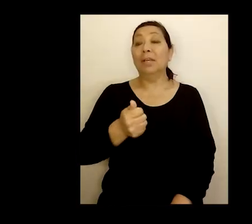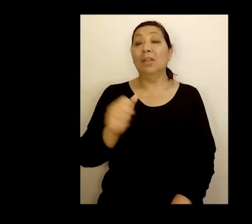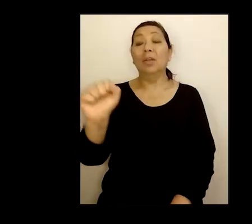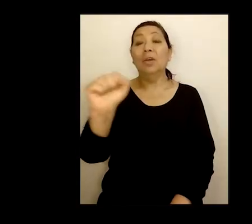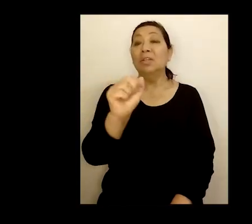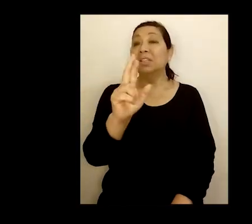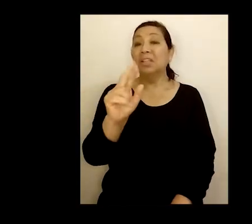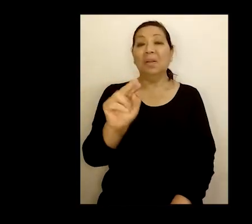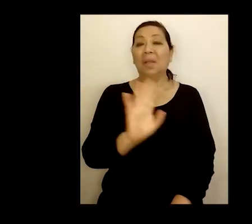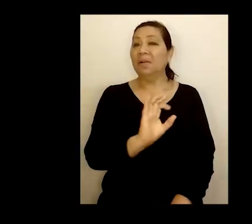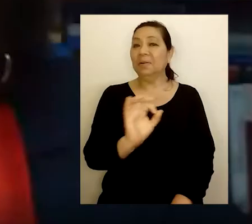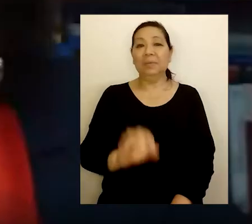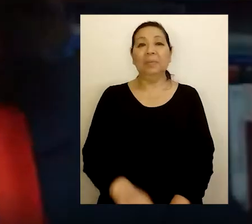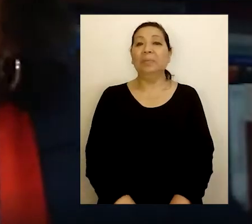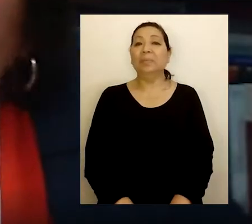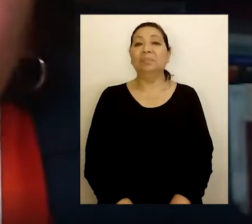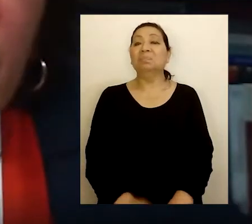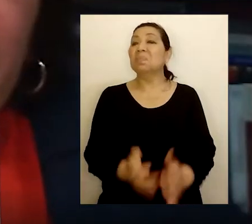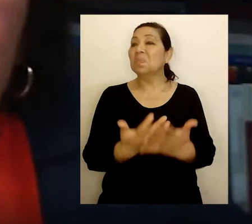No tengo preguntas. Gracias. Muy bien.